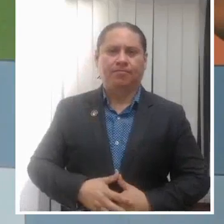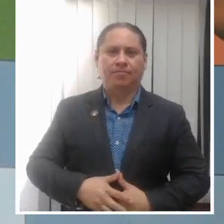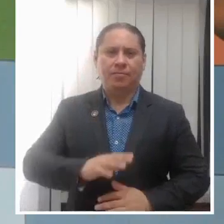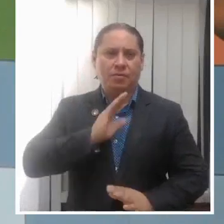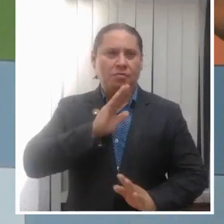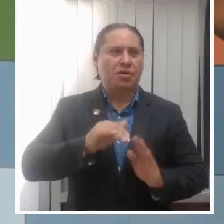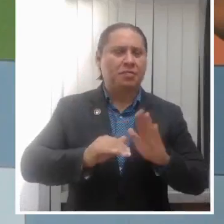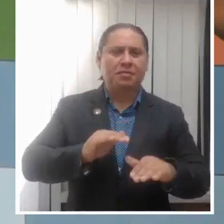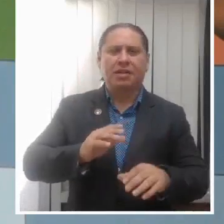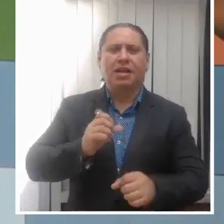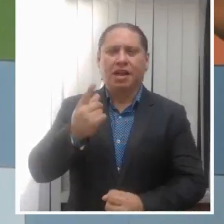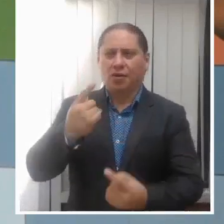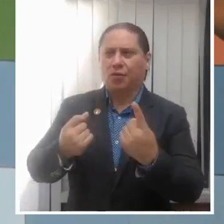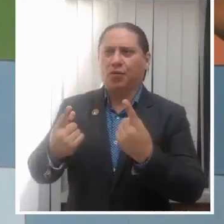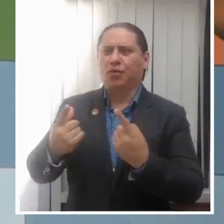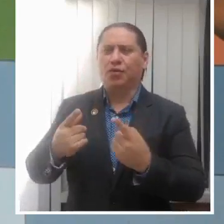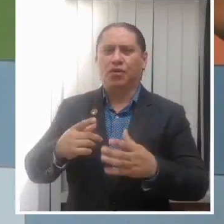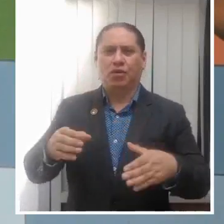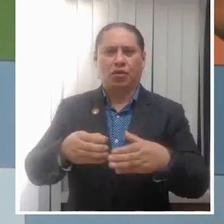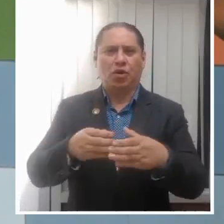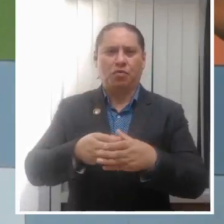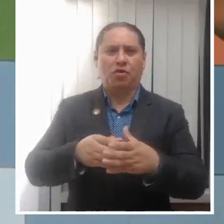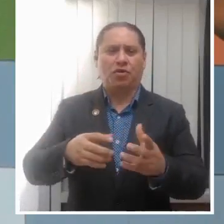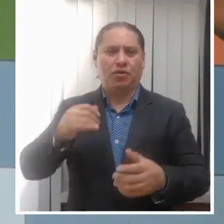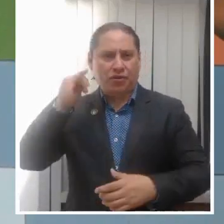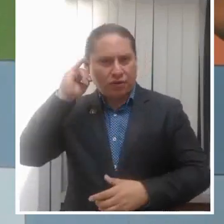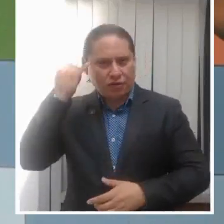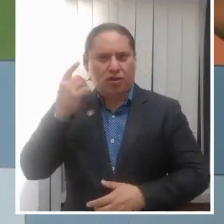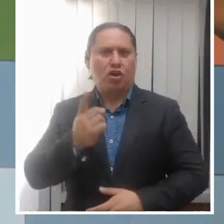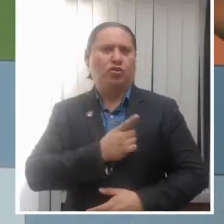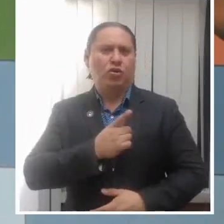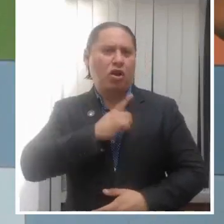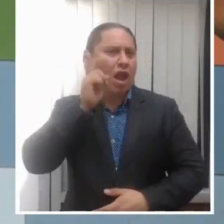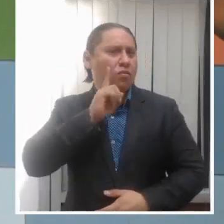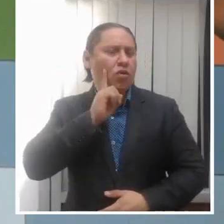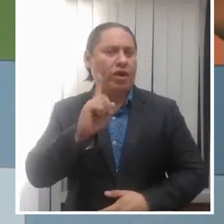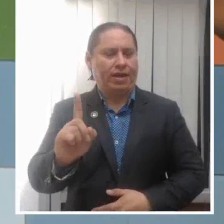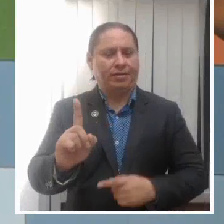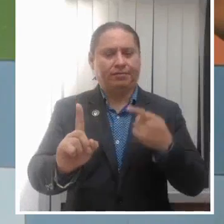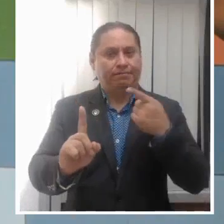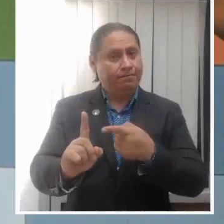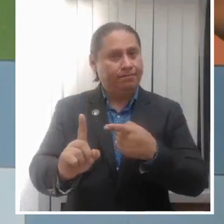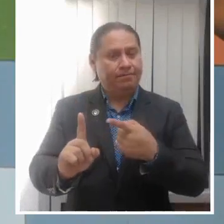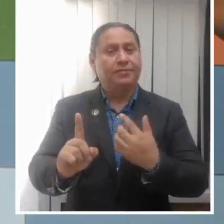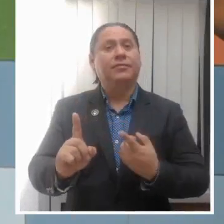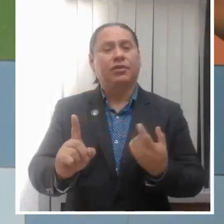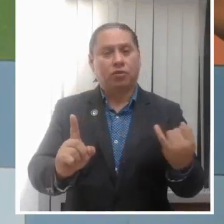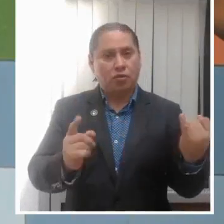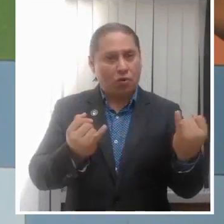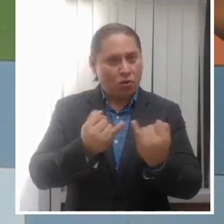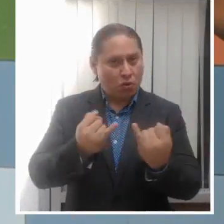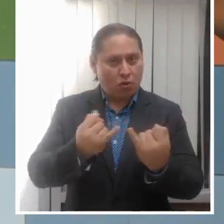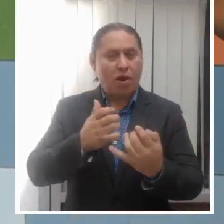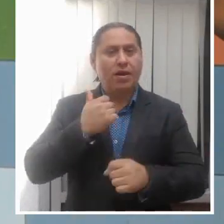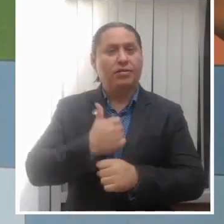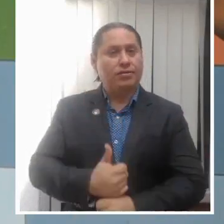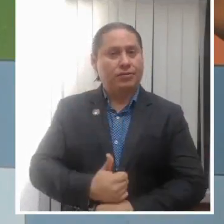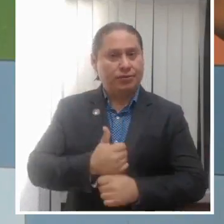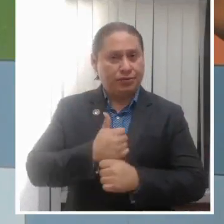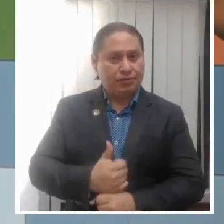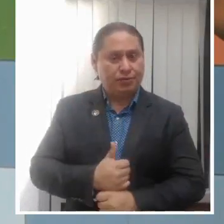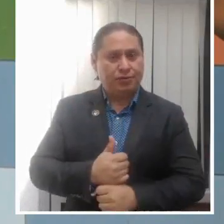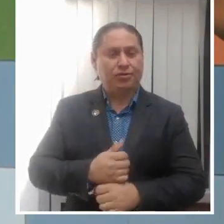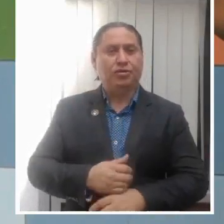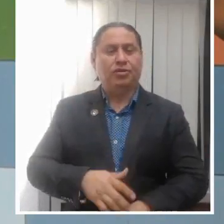pueblos indígenas no son solamente los de las mujeres, también los sufren